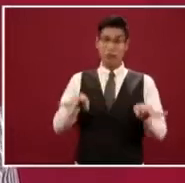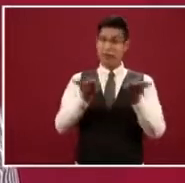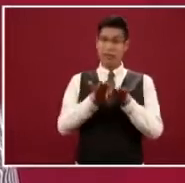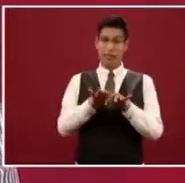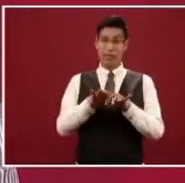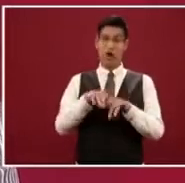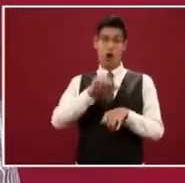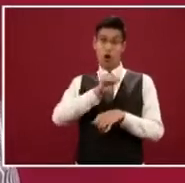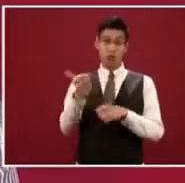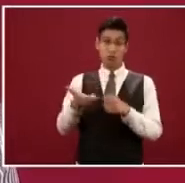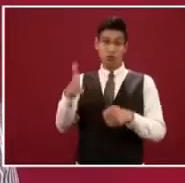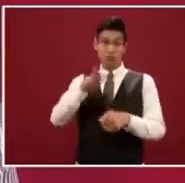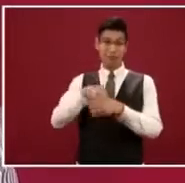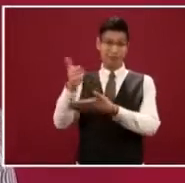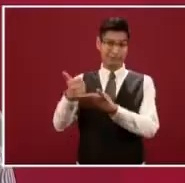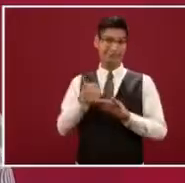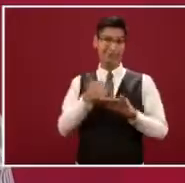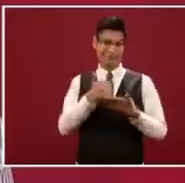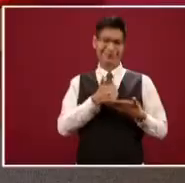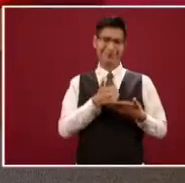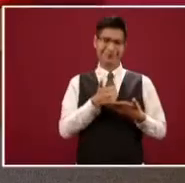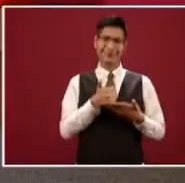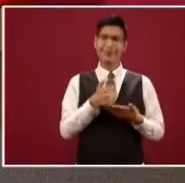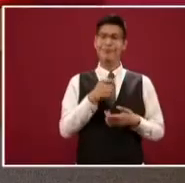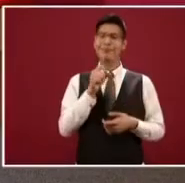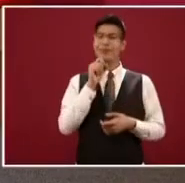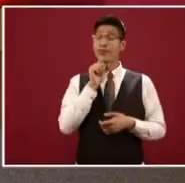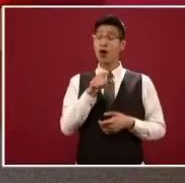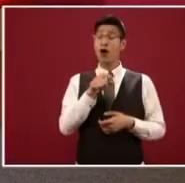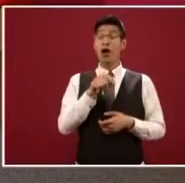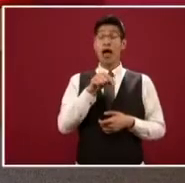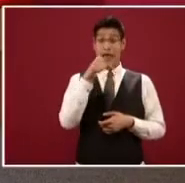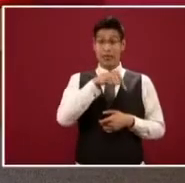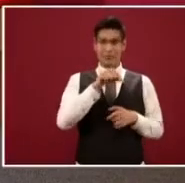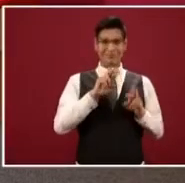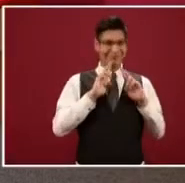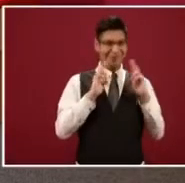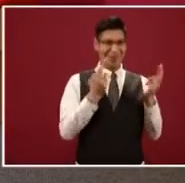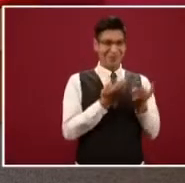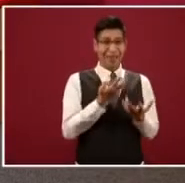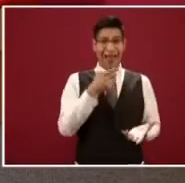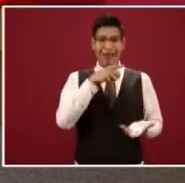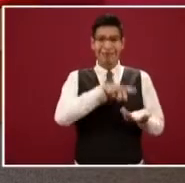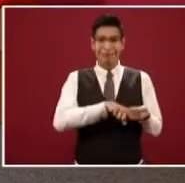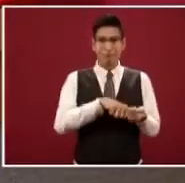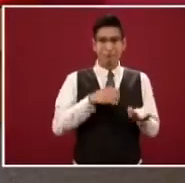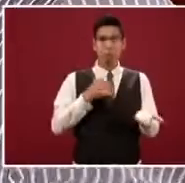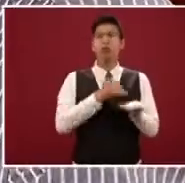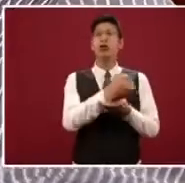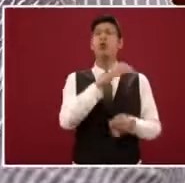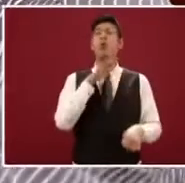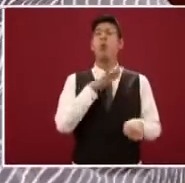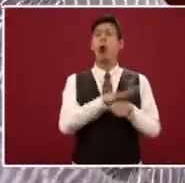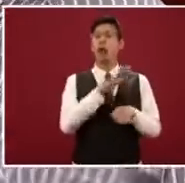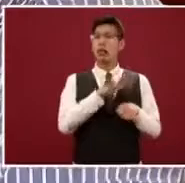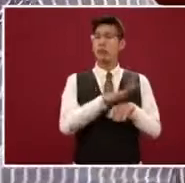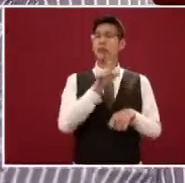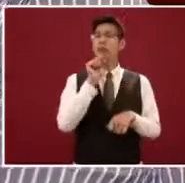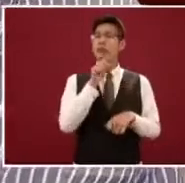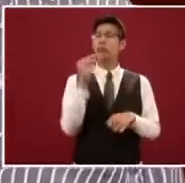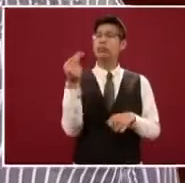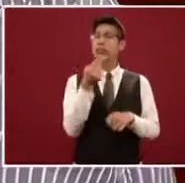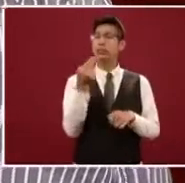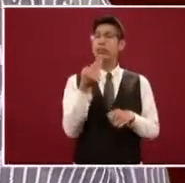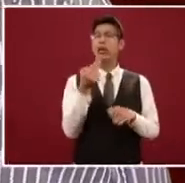También lo digo porque una de las decisiones de la reunión fue establecer, además